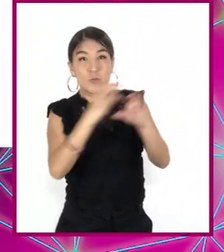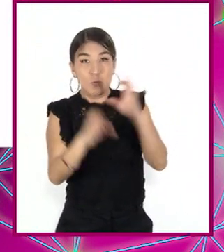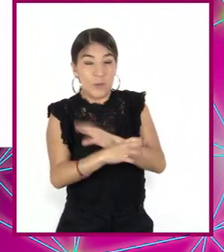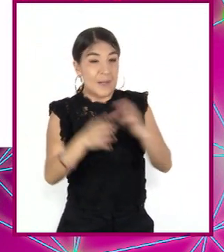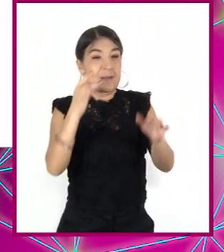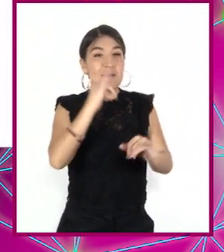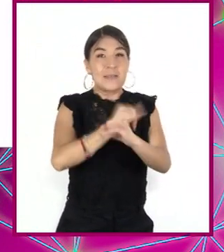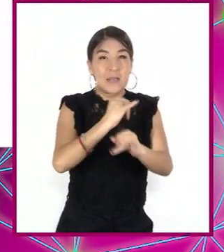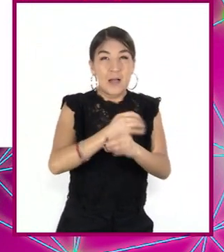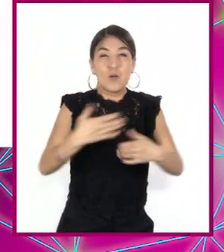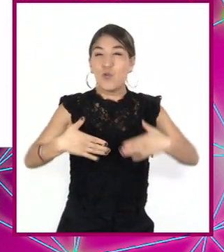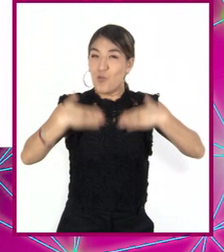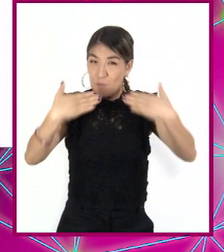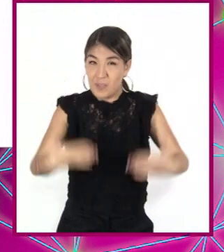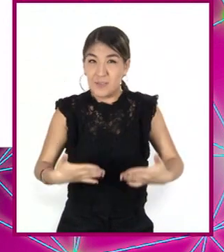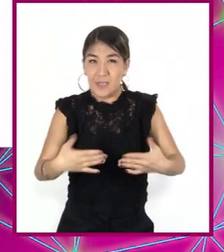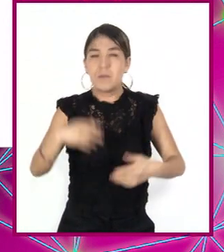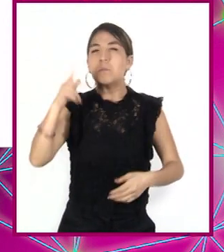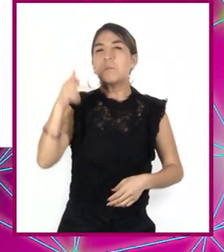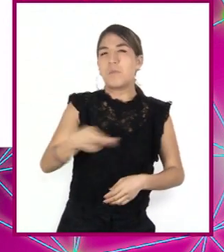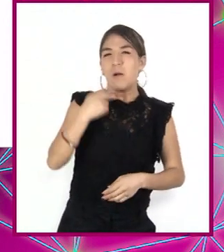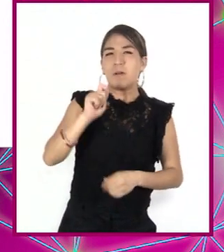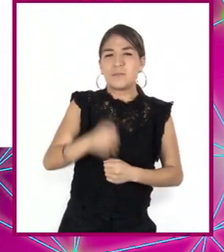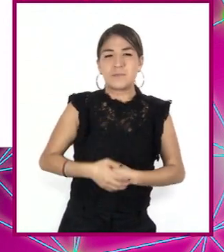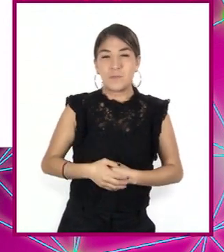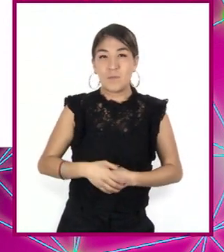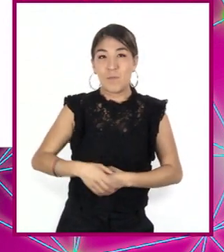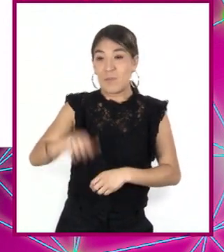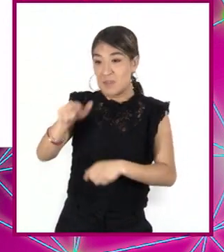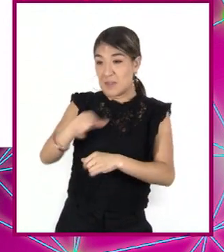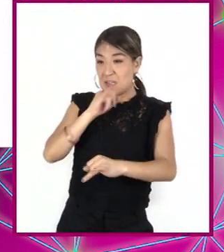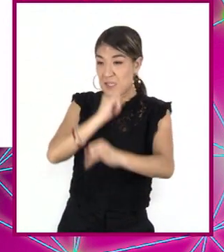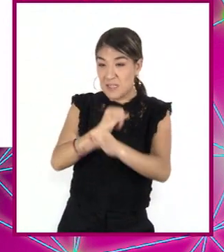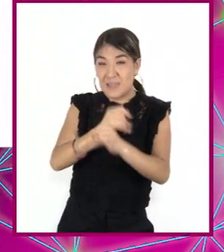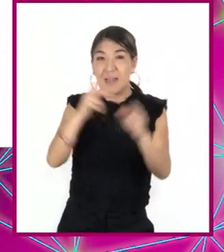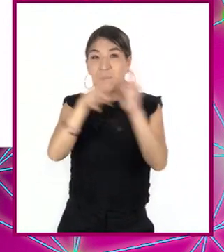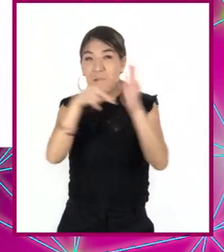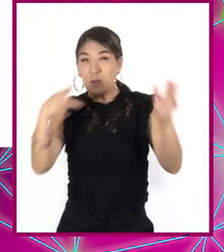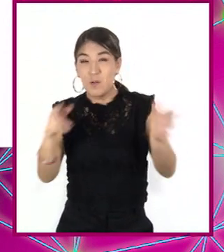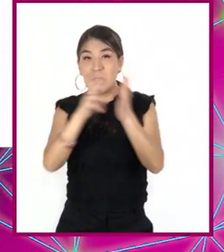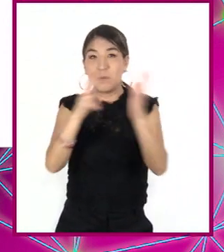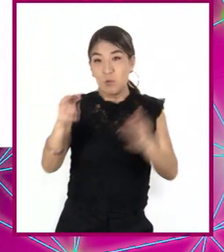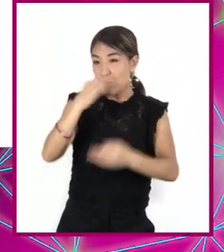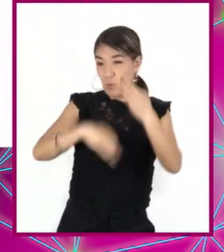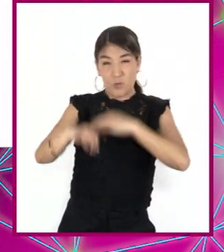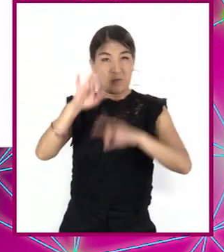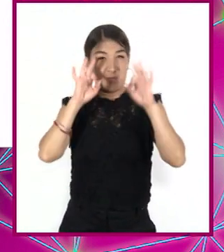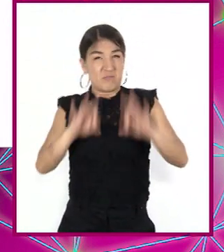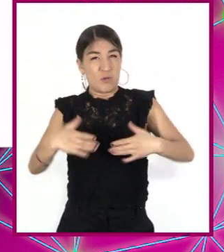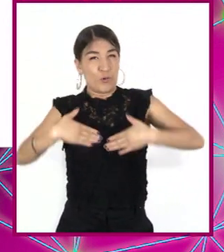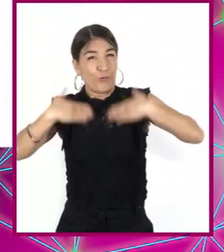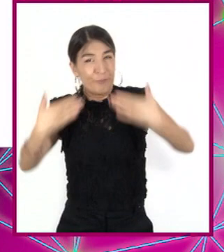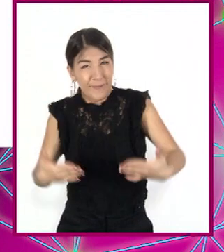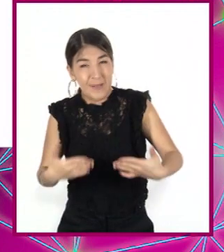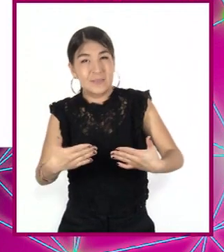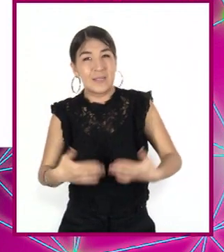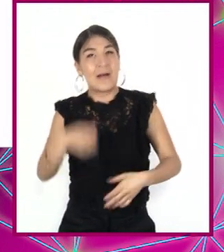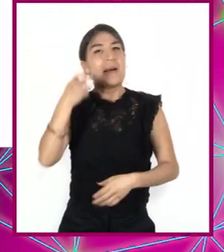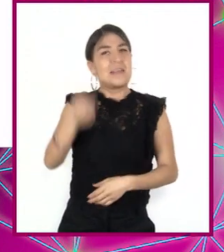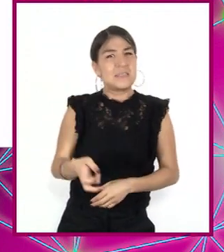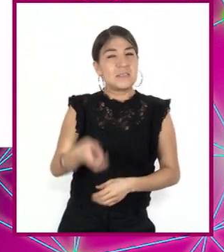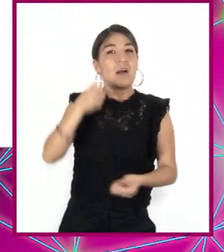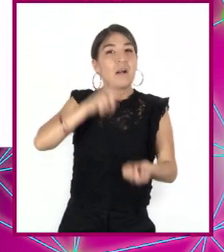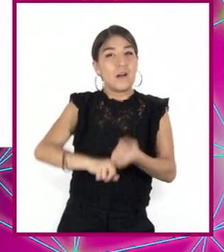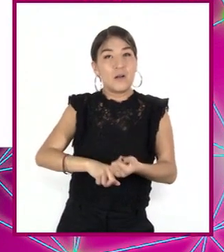preguntarse: ¿puedo confiar en todas las fuentes informativas a las que tengo acceso? ¿La fuente de información